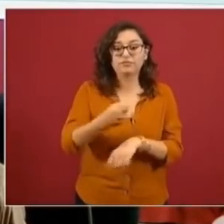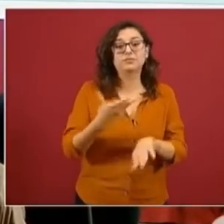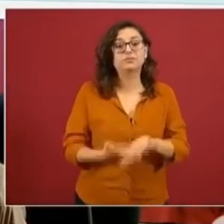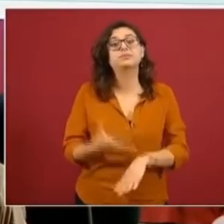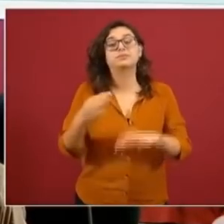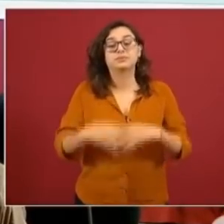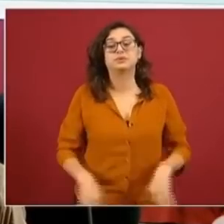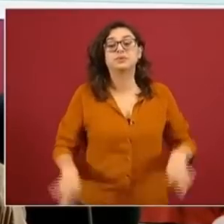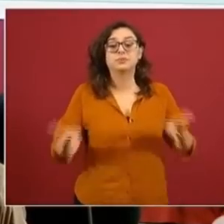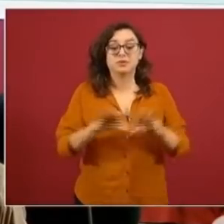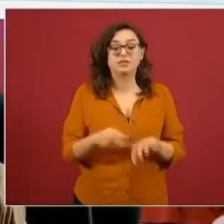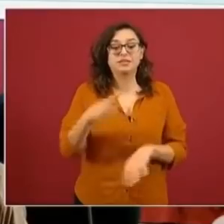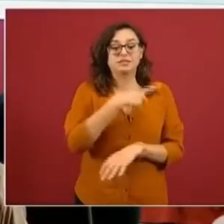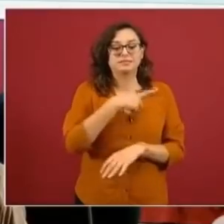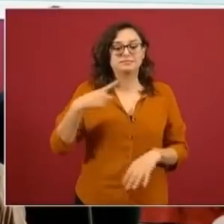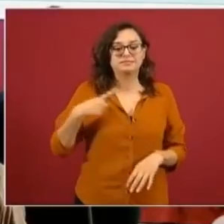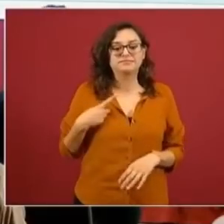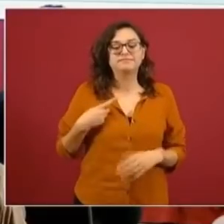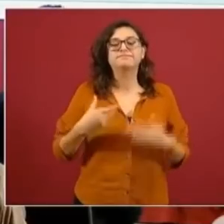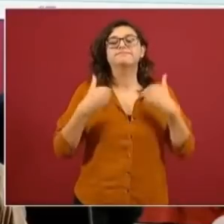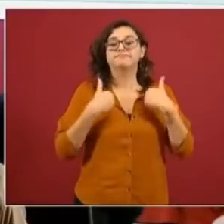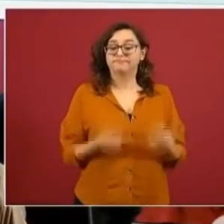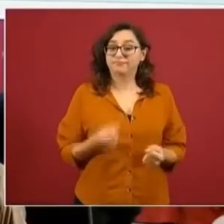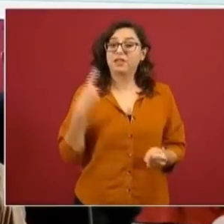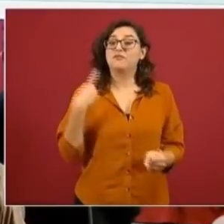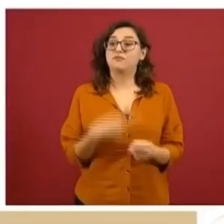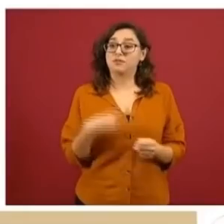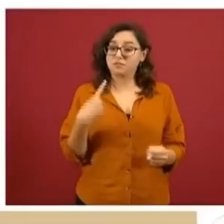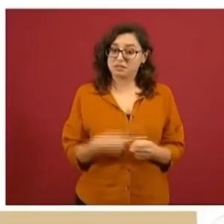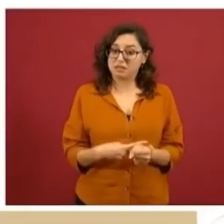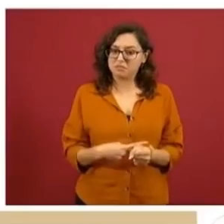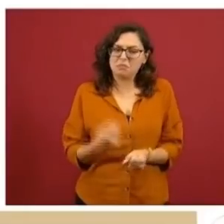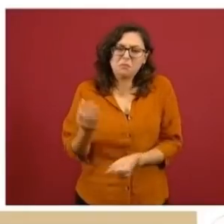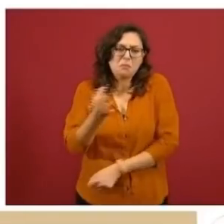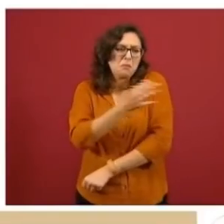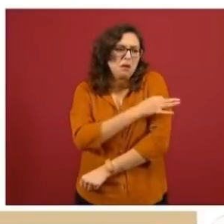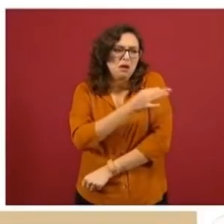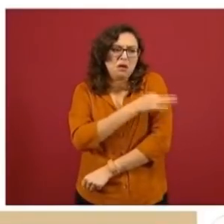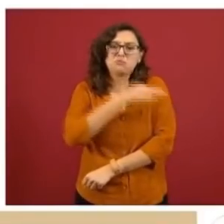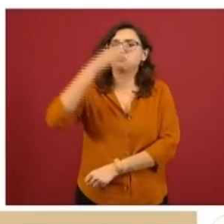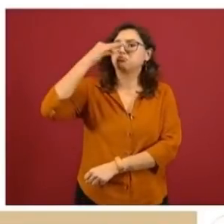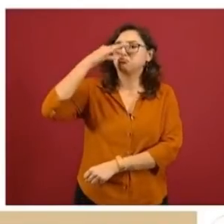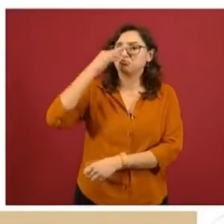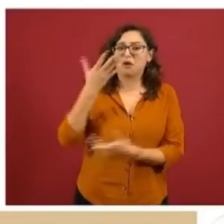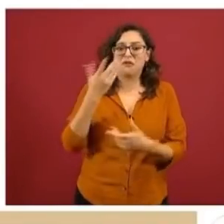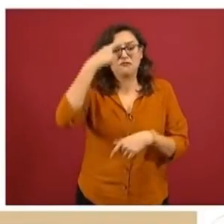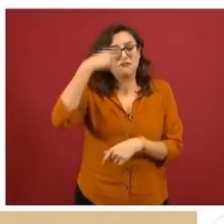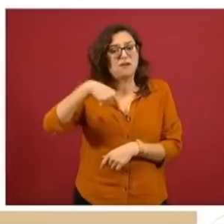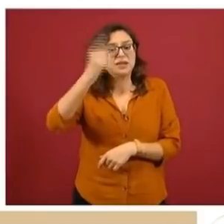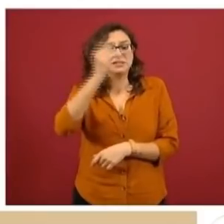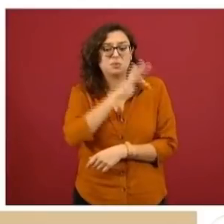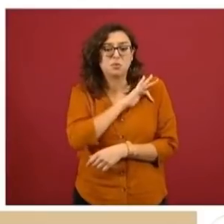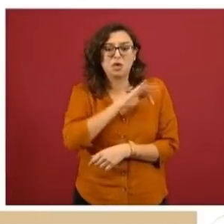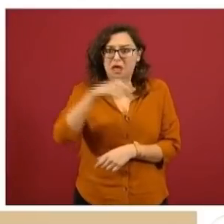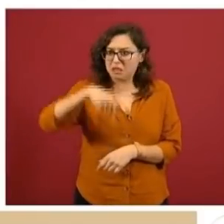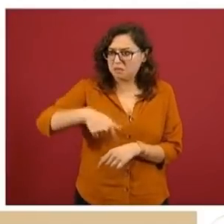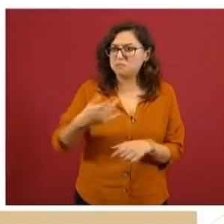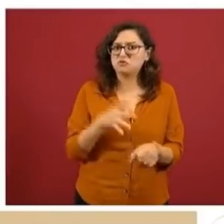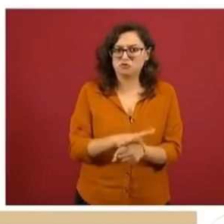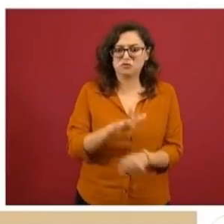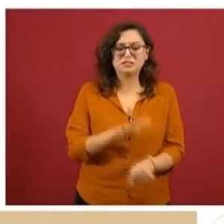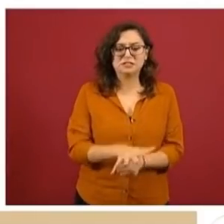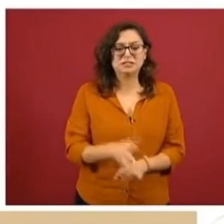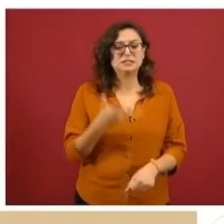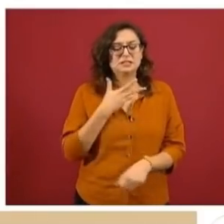en cuenta, pues, que es una enfermedad que podemos prevenir mediante una vacuna y pues que tenemos el acceso en México. Veamos